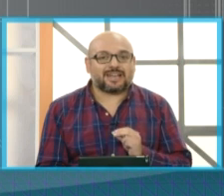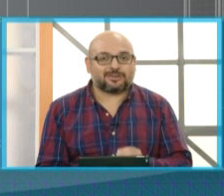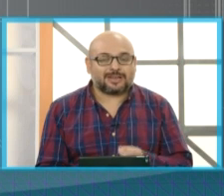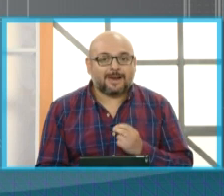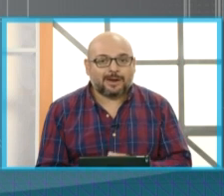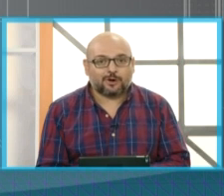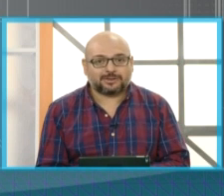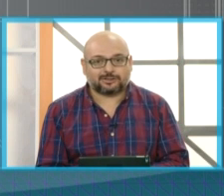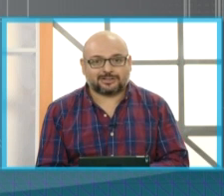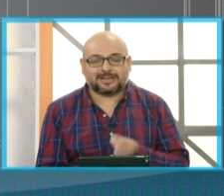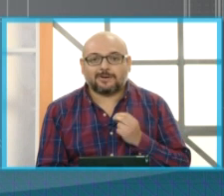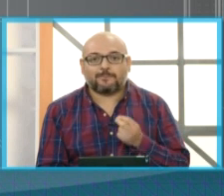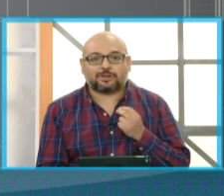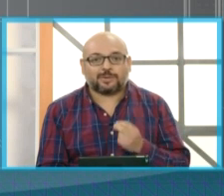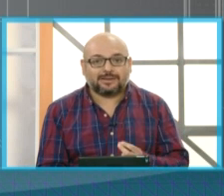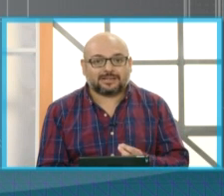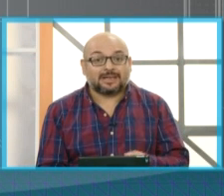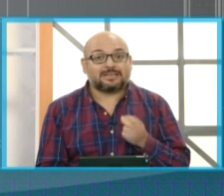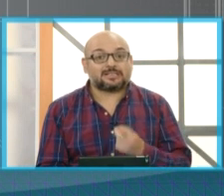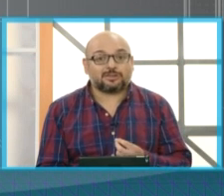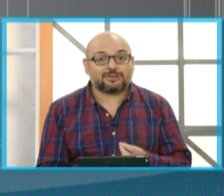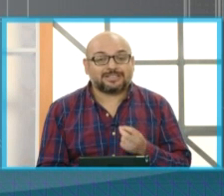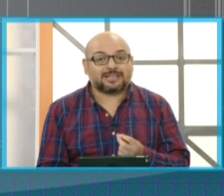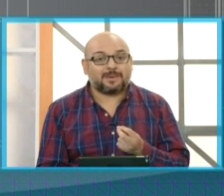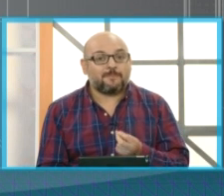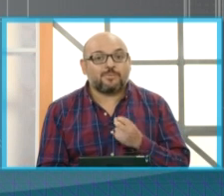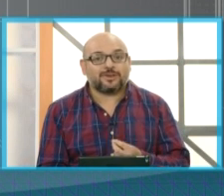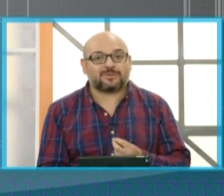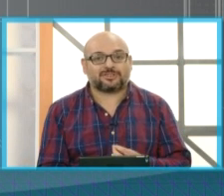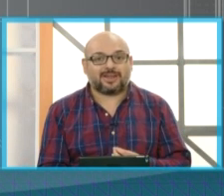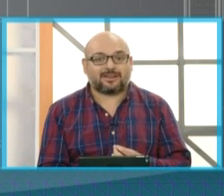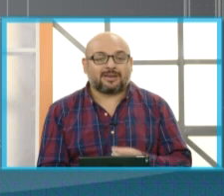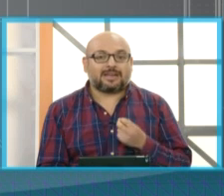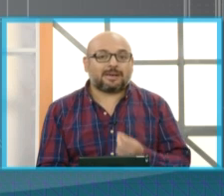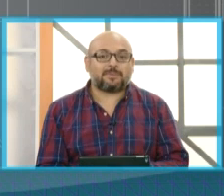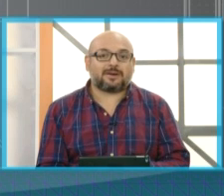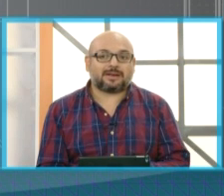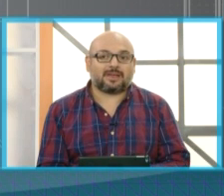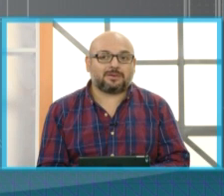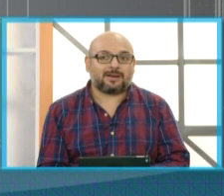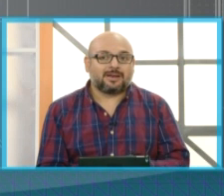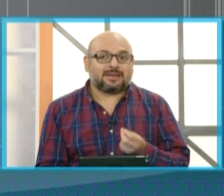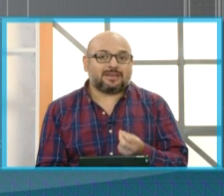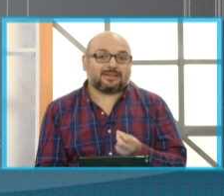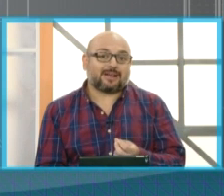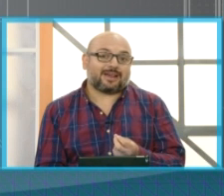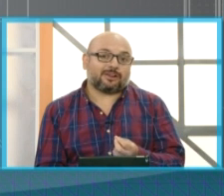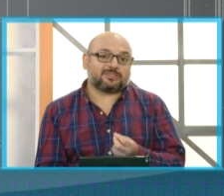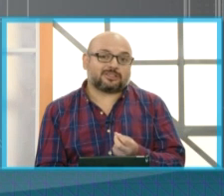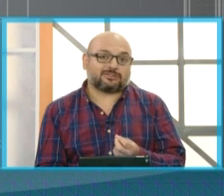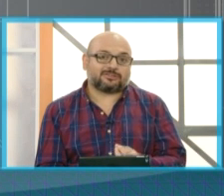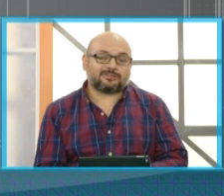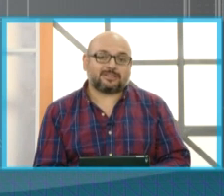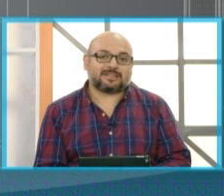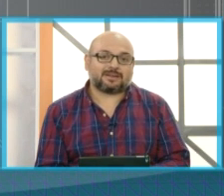16 años, es la más joven de todas. Salió en el puesto 20 y así todo ella estaba muy emocionada. Era la primera vez que iba y esta cara lo